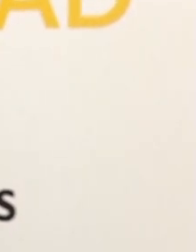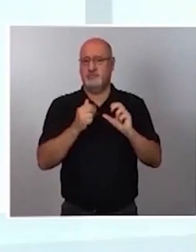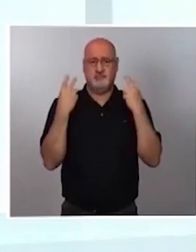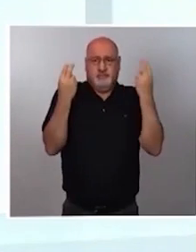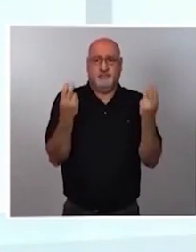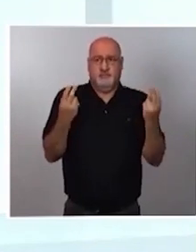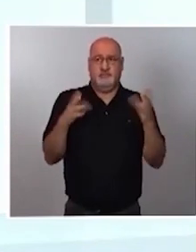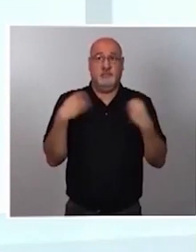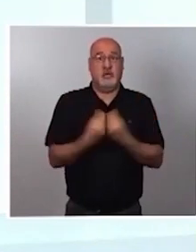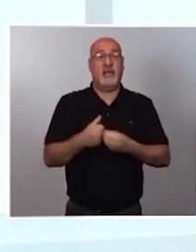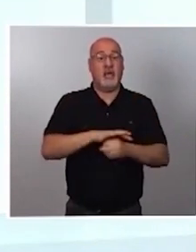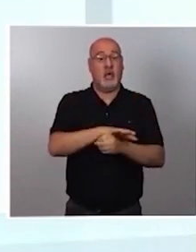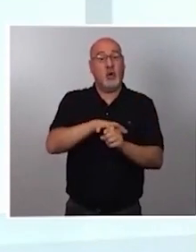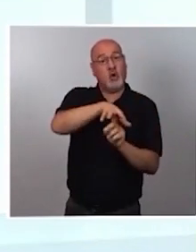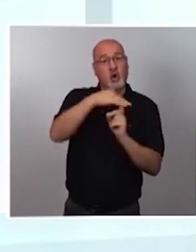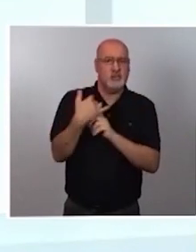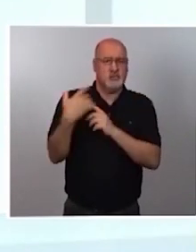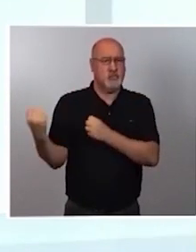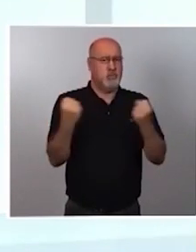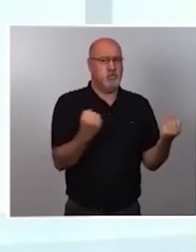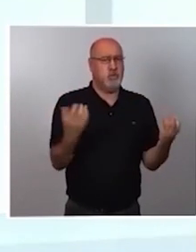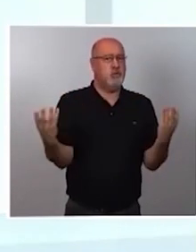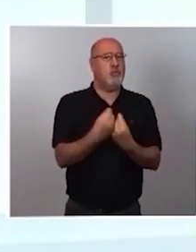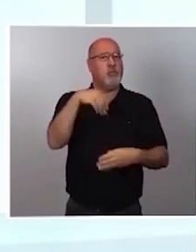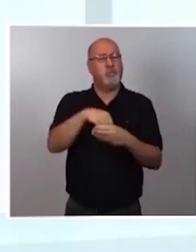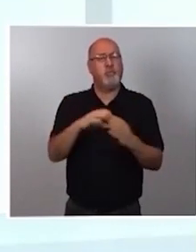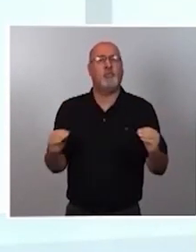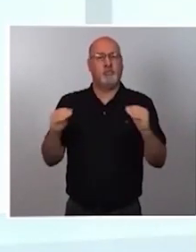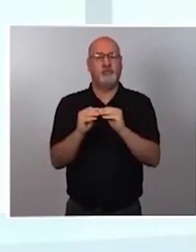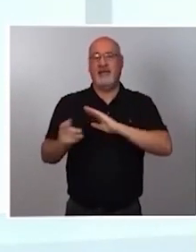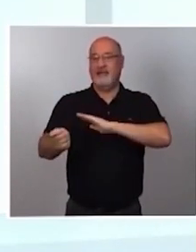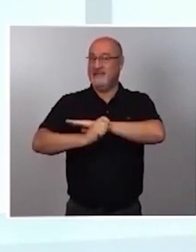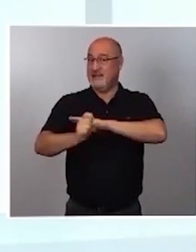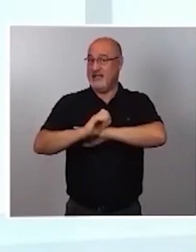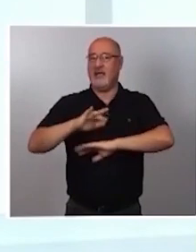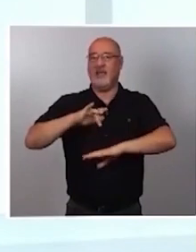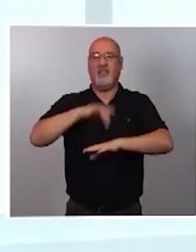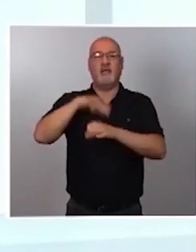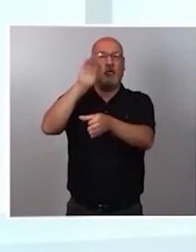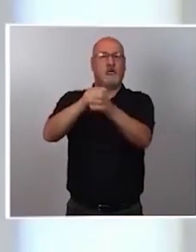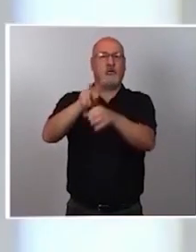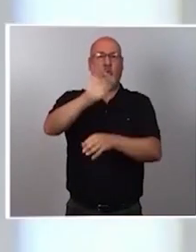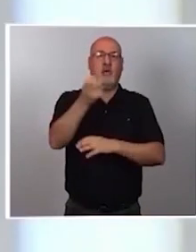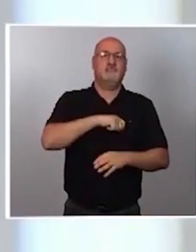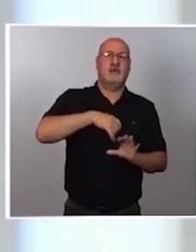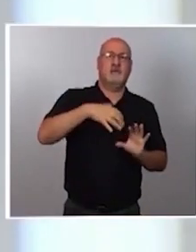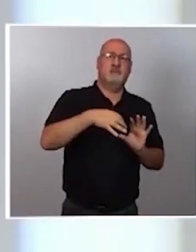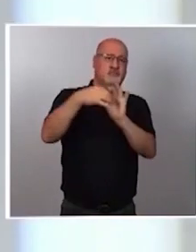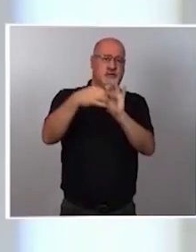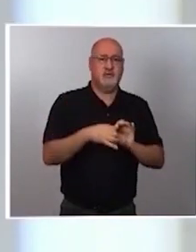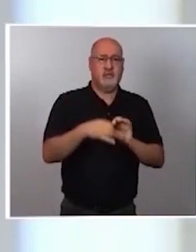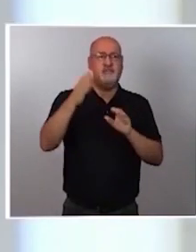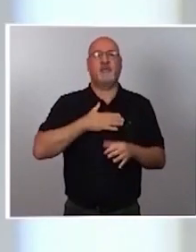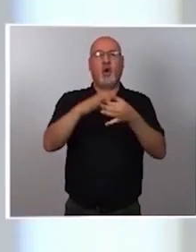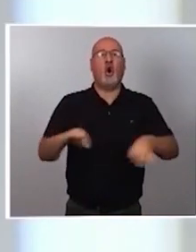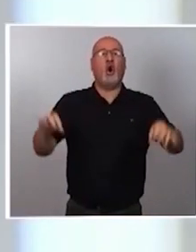lo que reciben, bueno, pues no es una palmadita en la espalda, que con eso ya contaban, ¿no? Bueno, nos darán una palmadita en la espalda y nos dirán que bueno, que vearán lo que puedan y